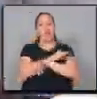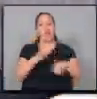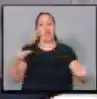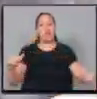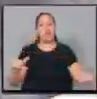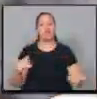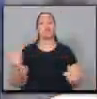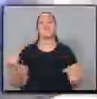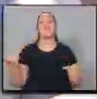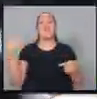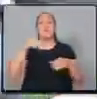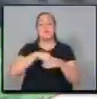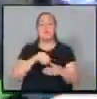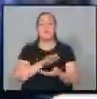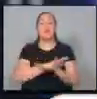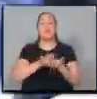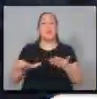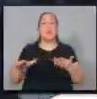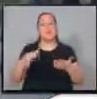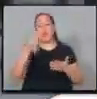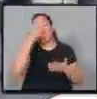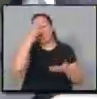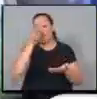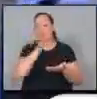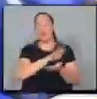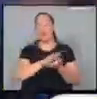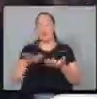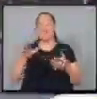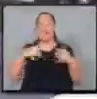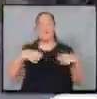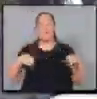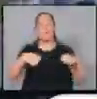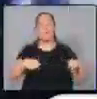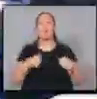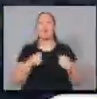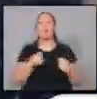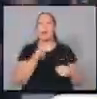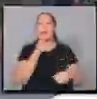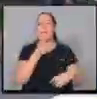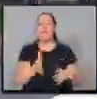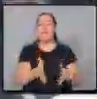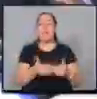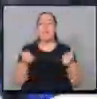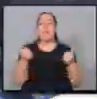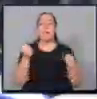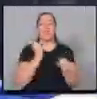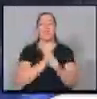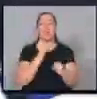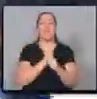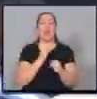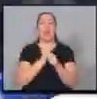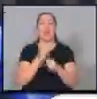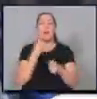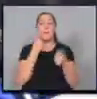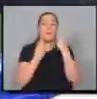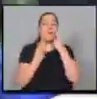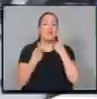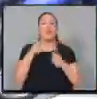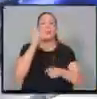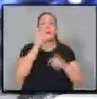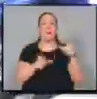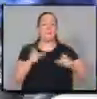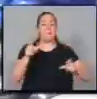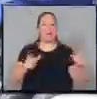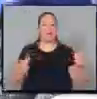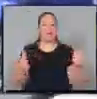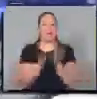incorporación de 12 nuevas motos. El objetivo es que faciliten y además agilicen las tareas del Comando de Prevención Ciudadana. Estuvo junto al